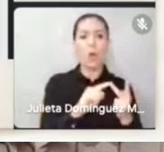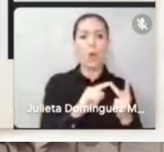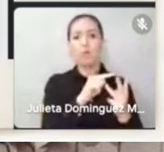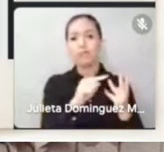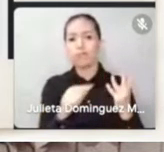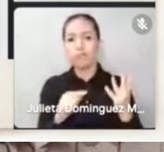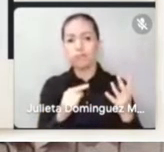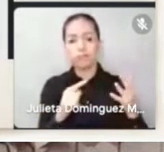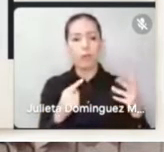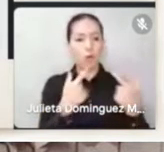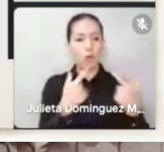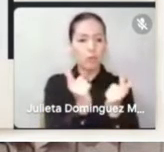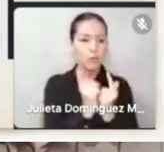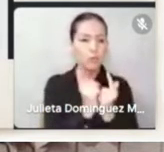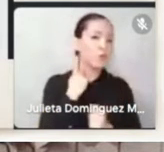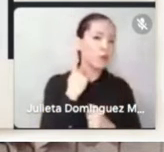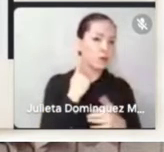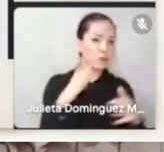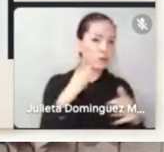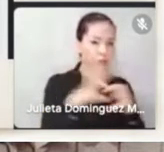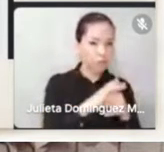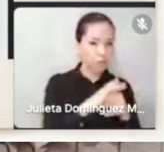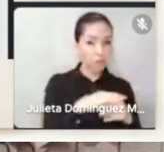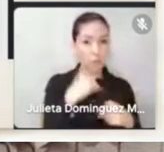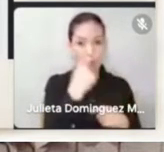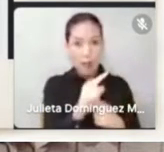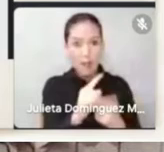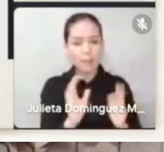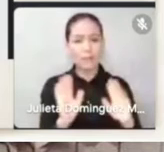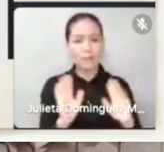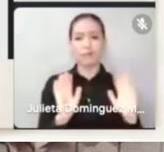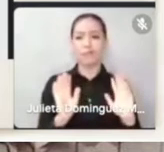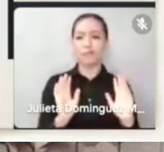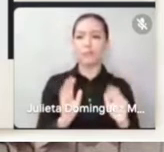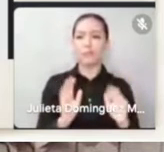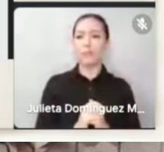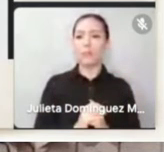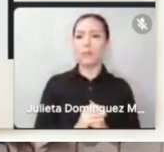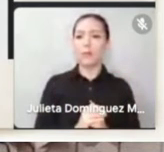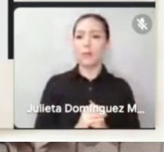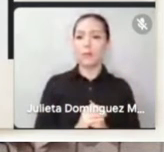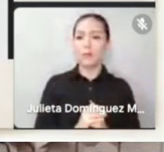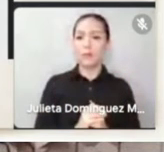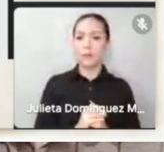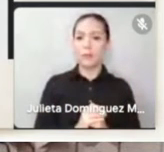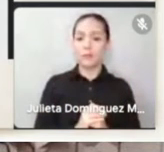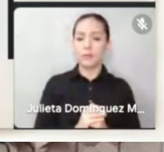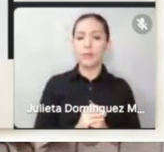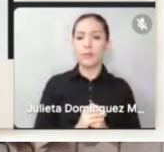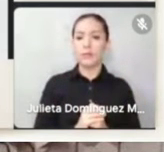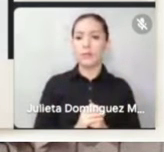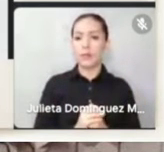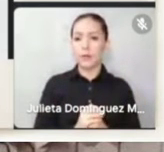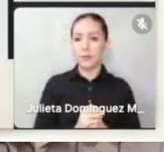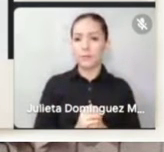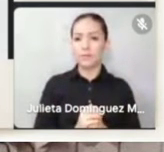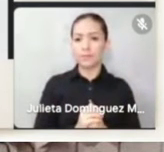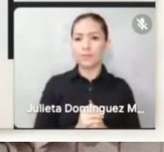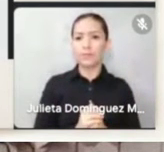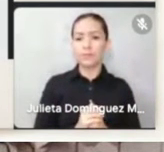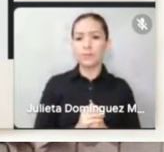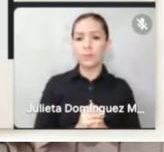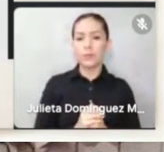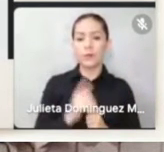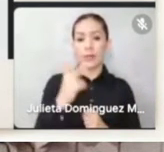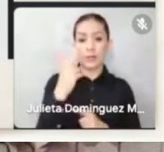de la coalición que la postuló a la gubernatura, sino que dependió única y exclusivamente de la voluntad de la